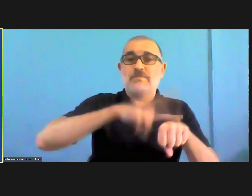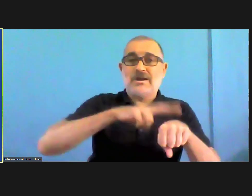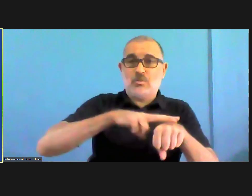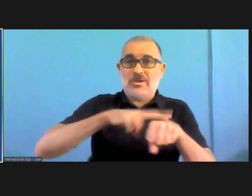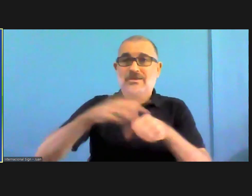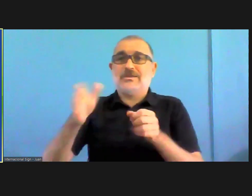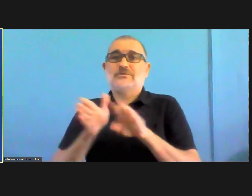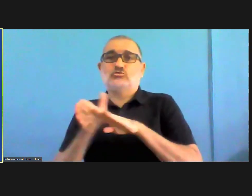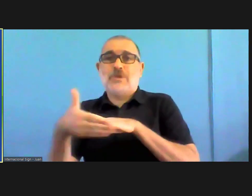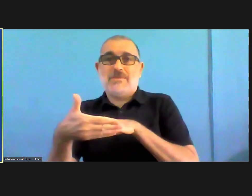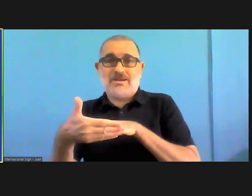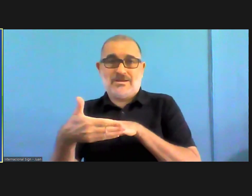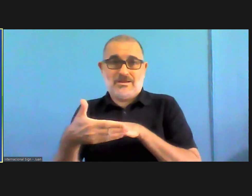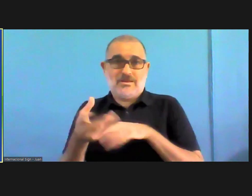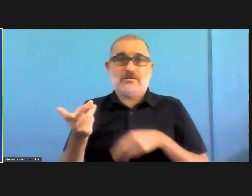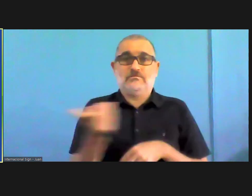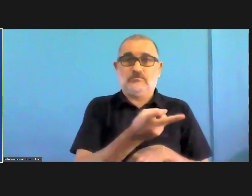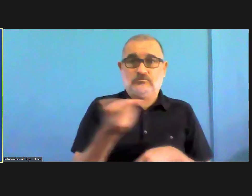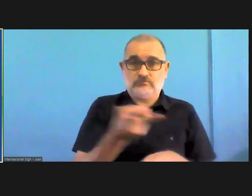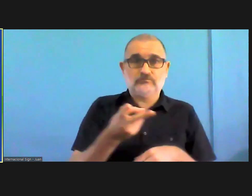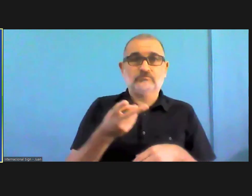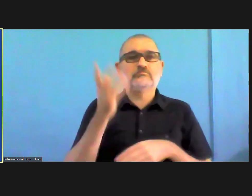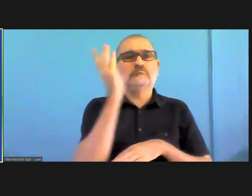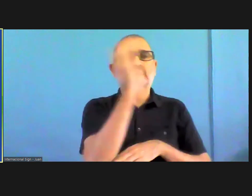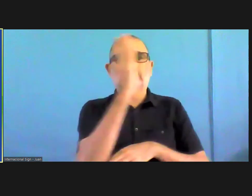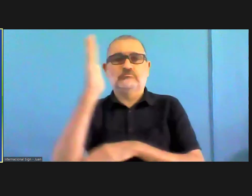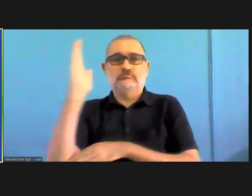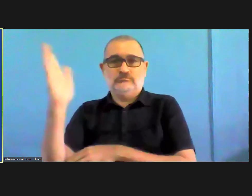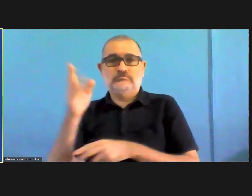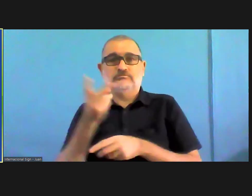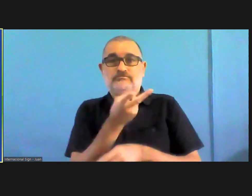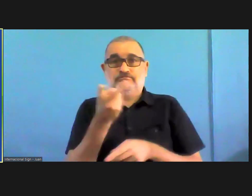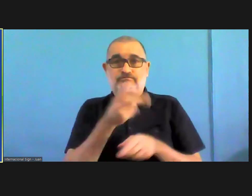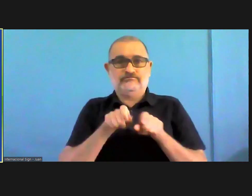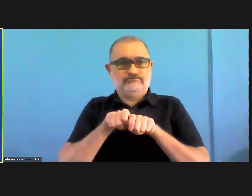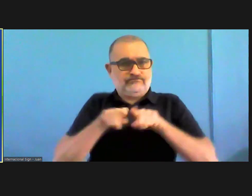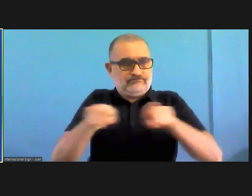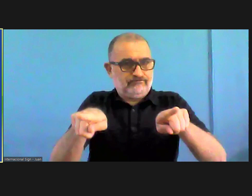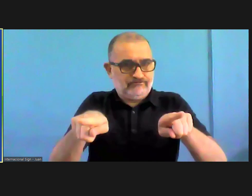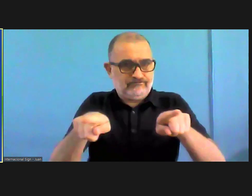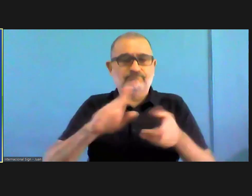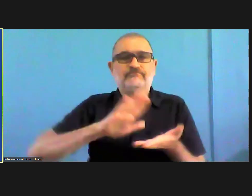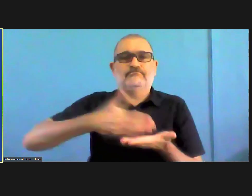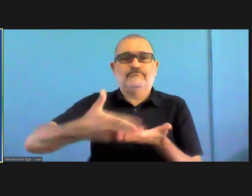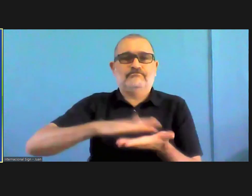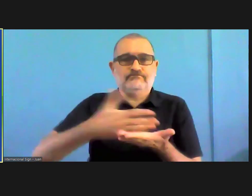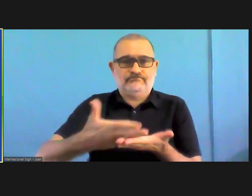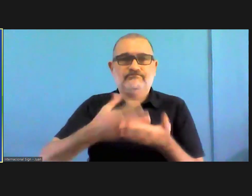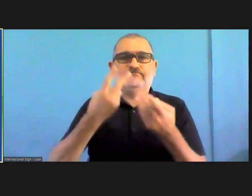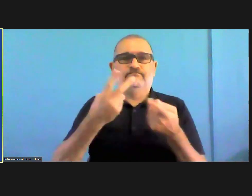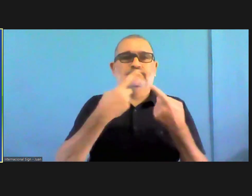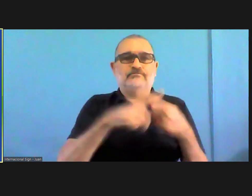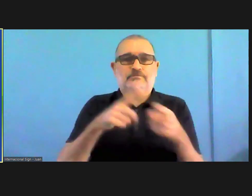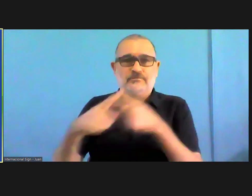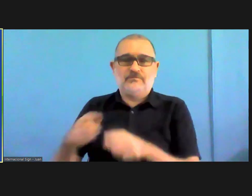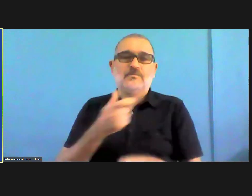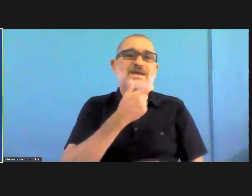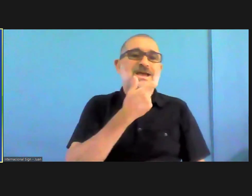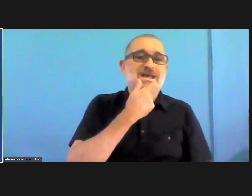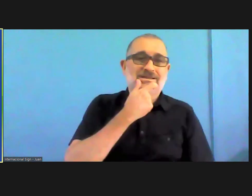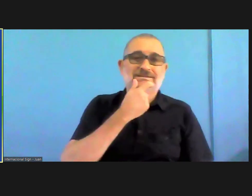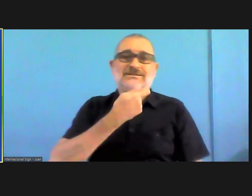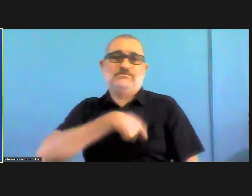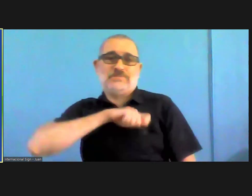transmitido con interpretación simultánea al inglés y al español y podrán encontrar la traducción con el icono en la